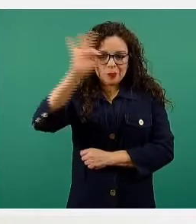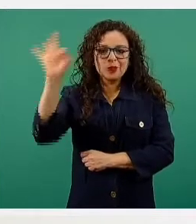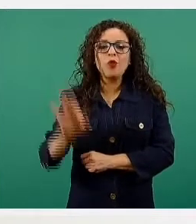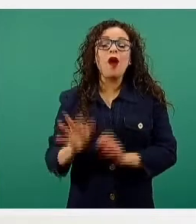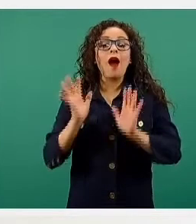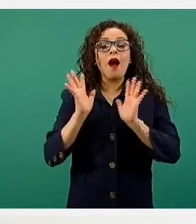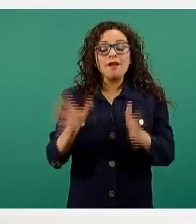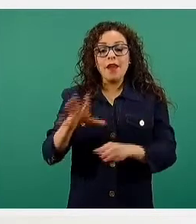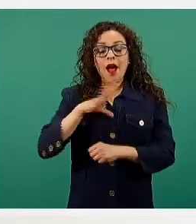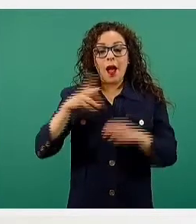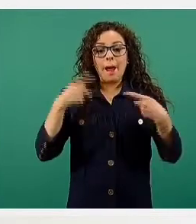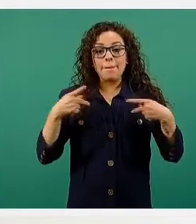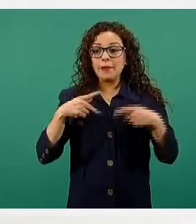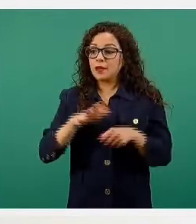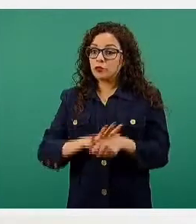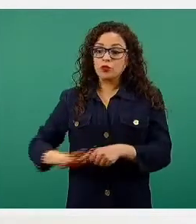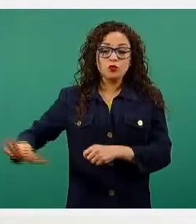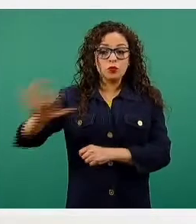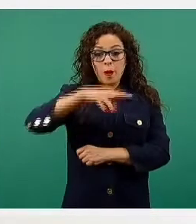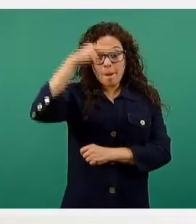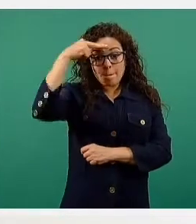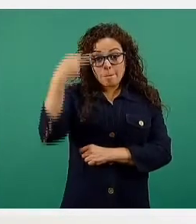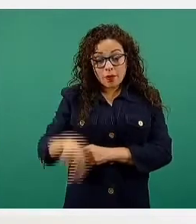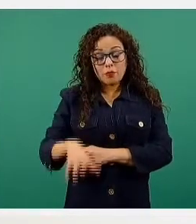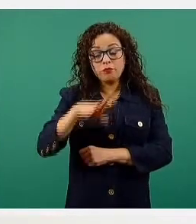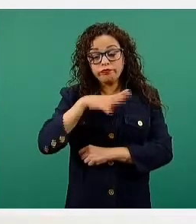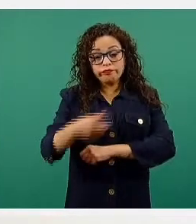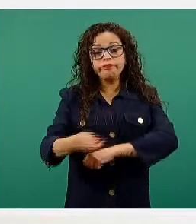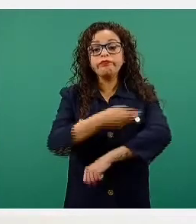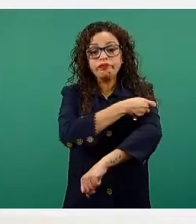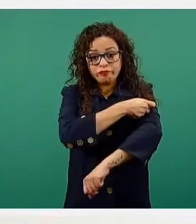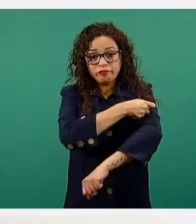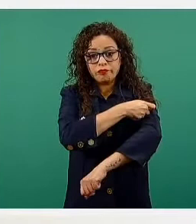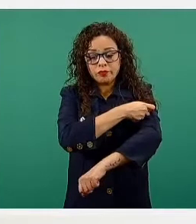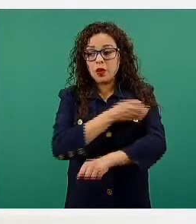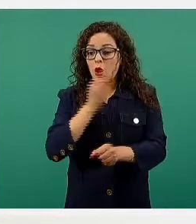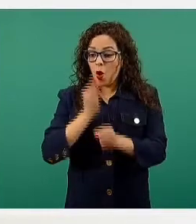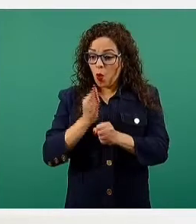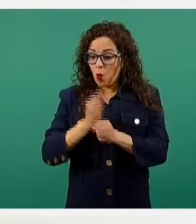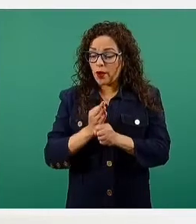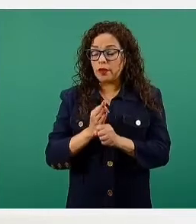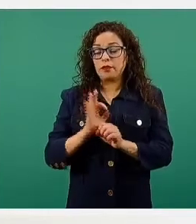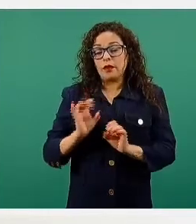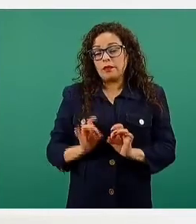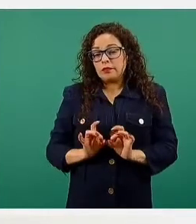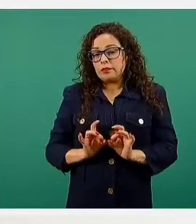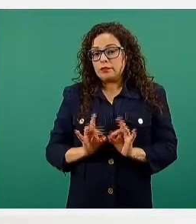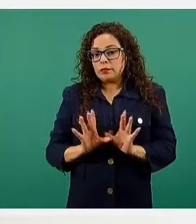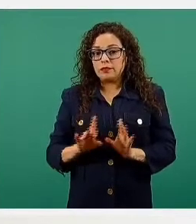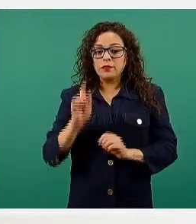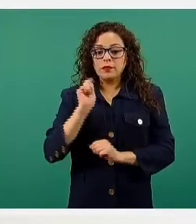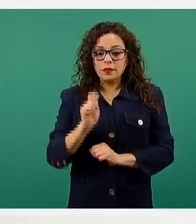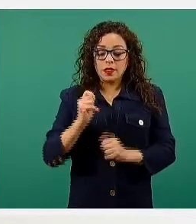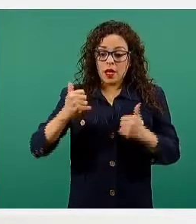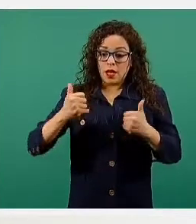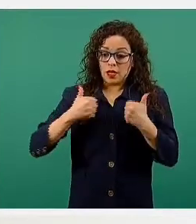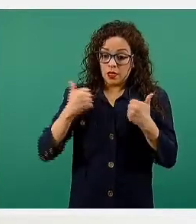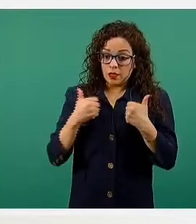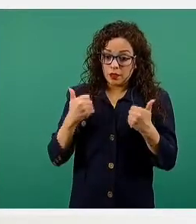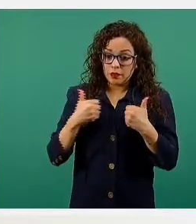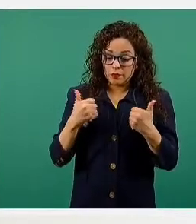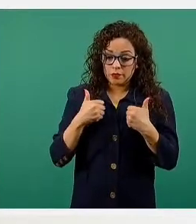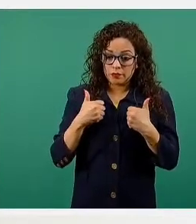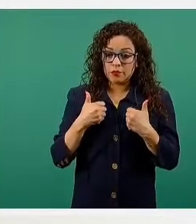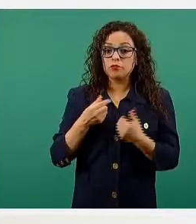10% de la población de México vacunada. En este momento, si consideráramos también a personas adolescentes